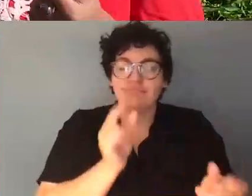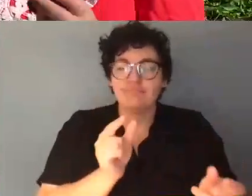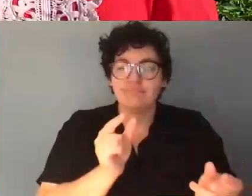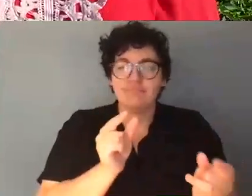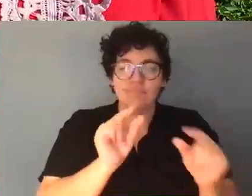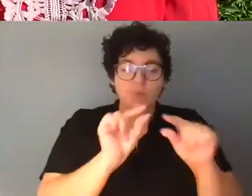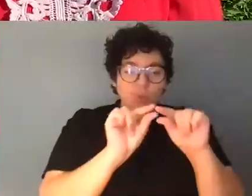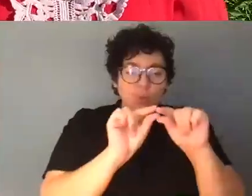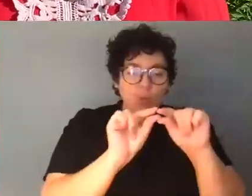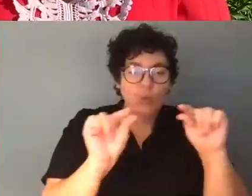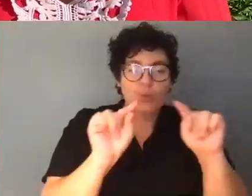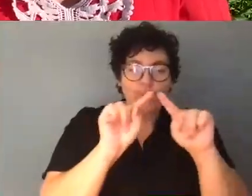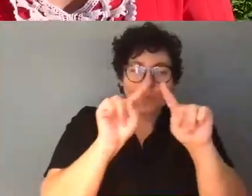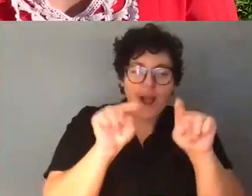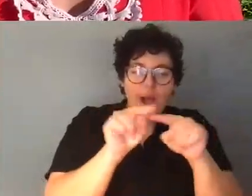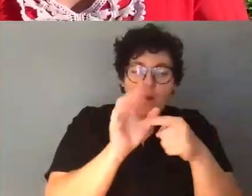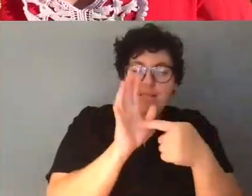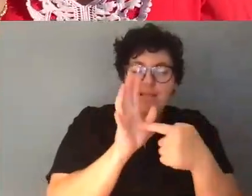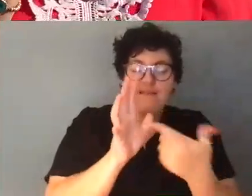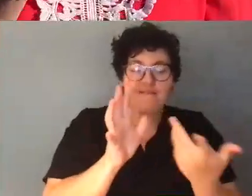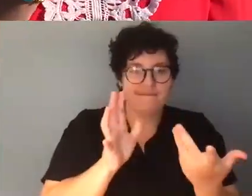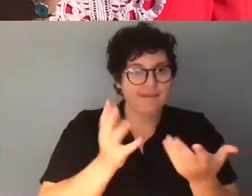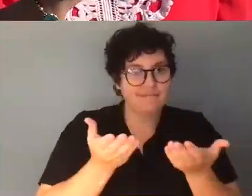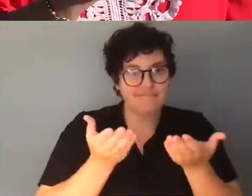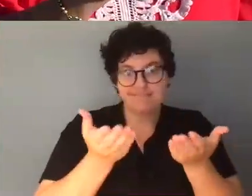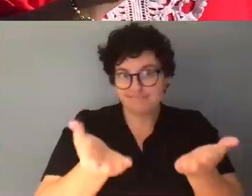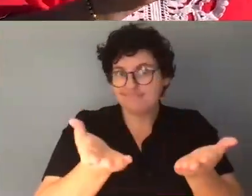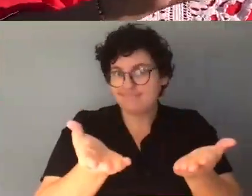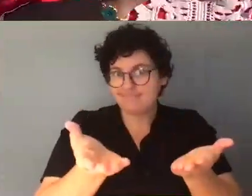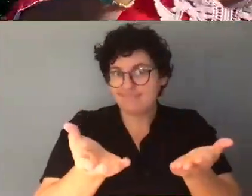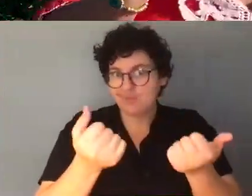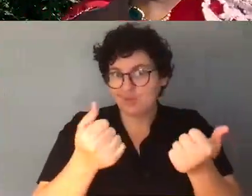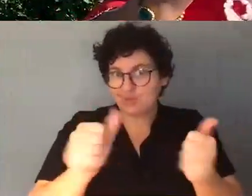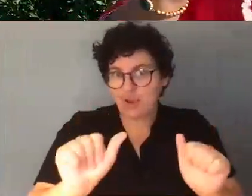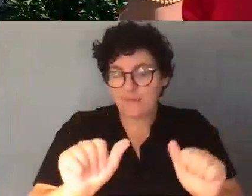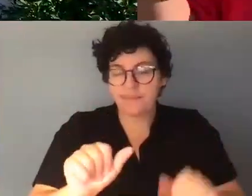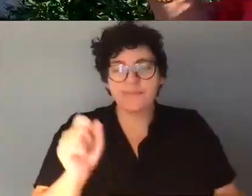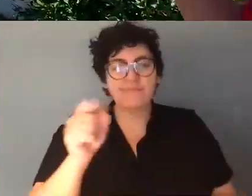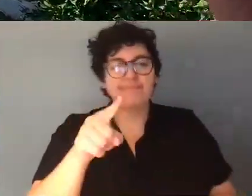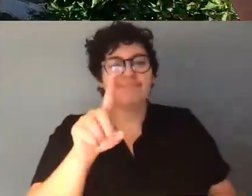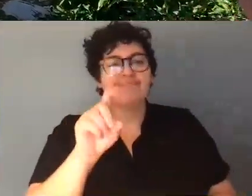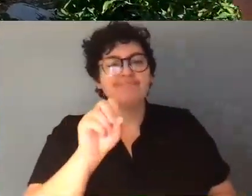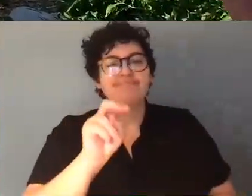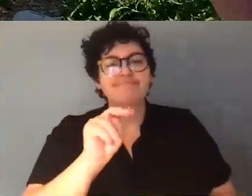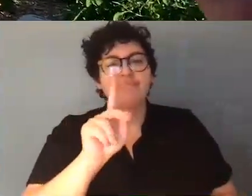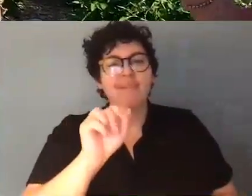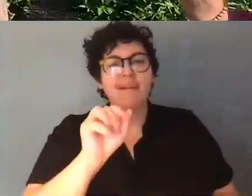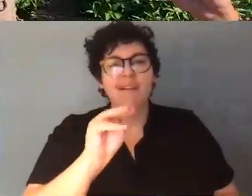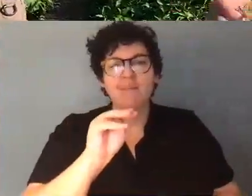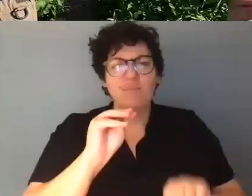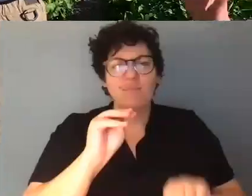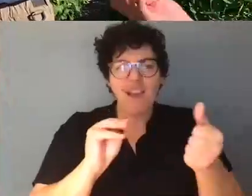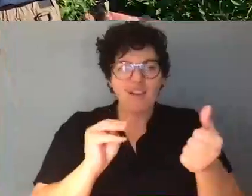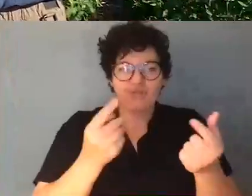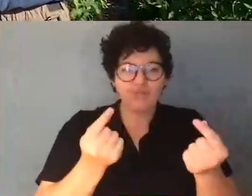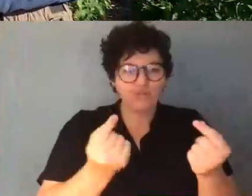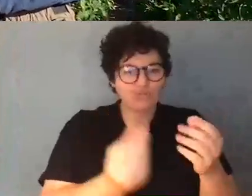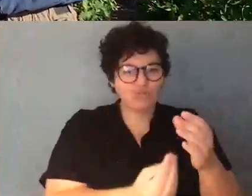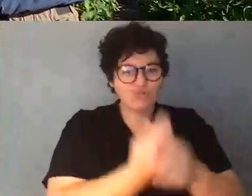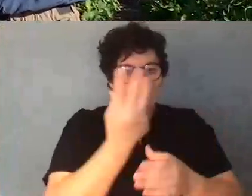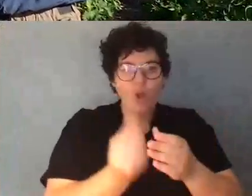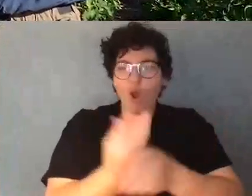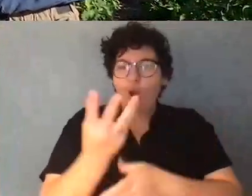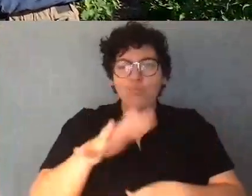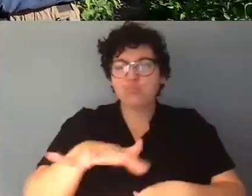aguda, no redonda, son deliciosos. Ahora, quería también, Don Kim, preguntarle, ¿qué más pasa